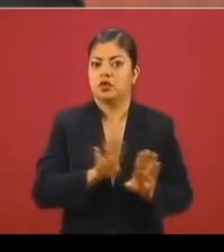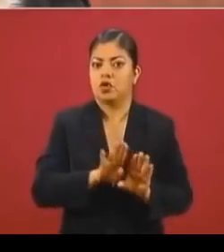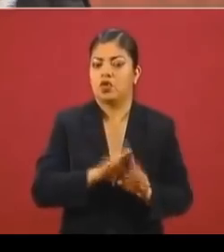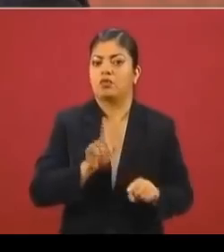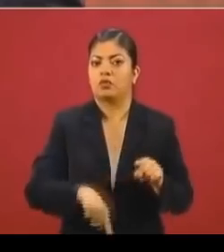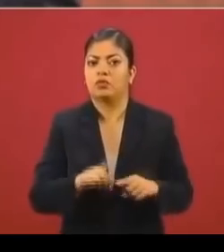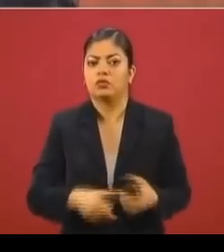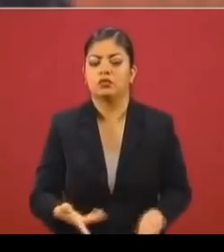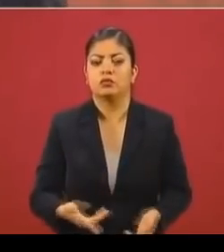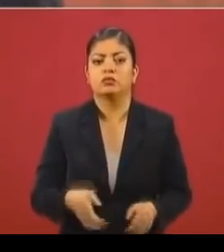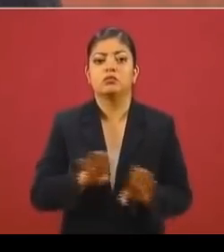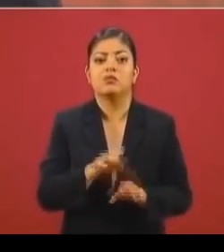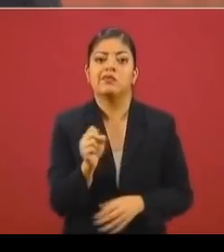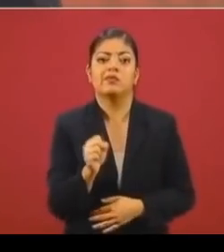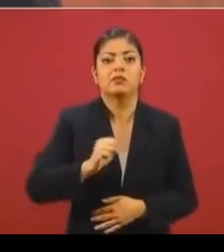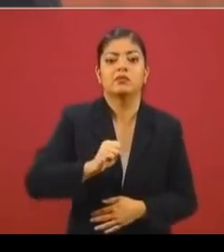el tráfico de influencia.